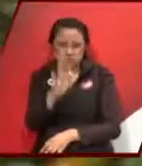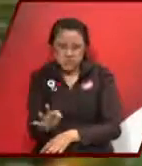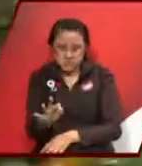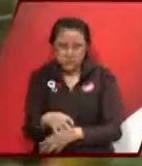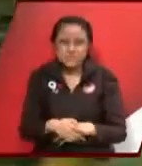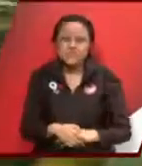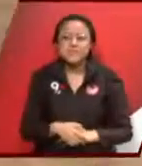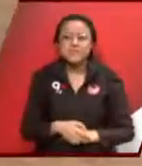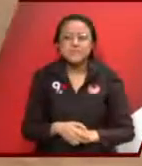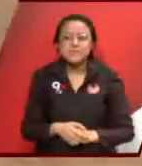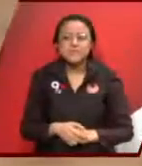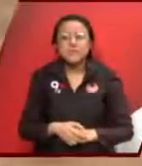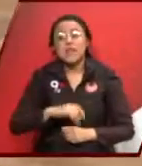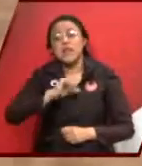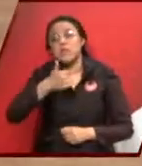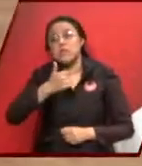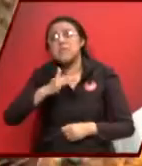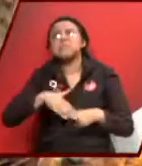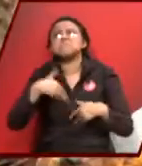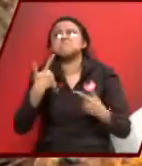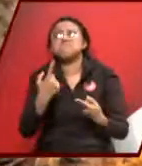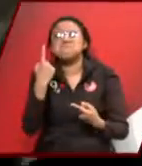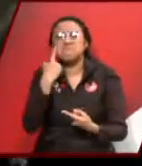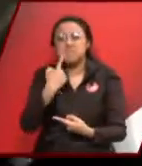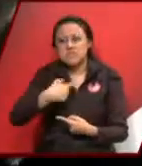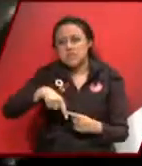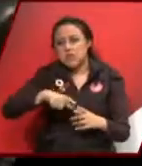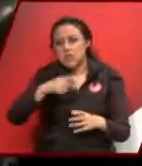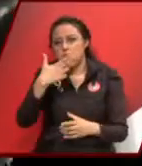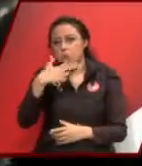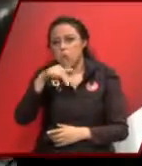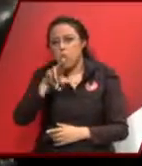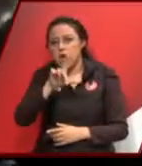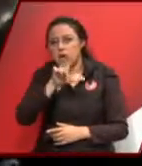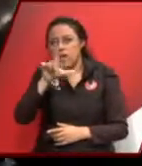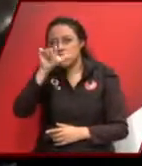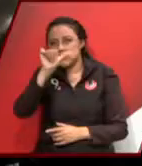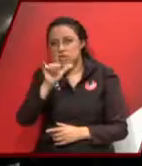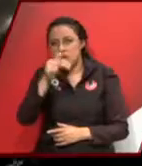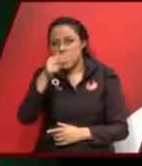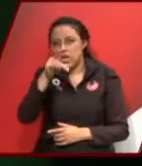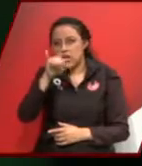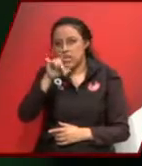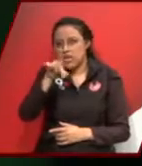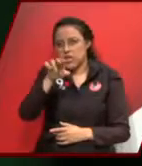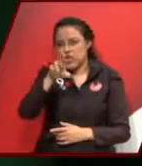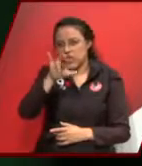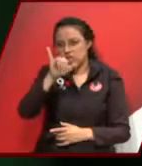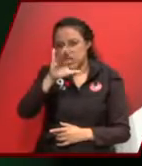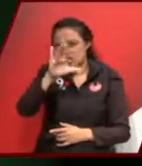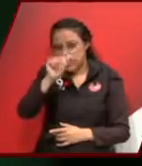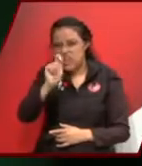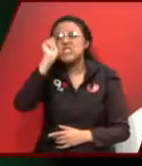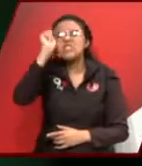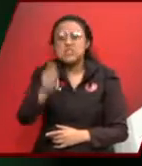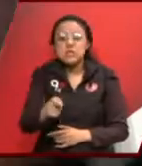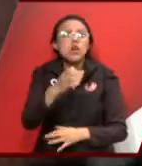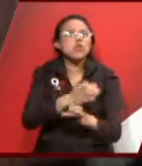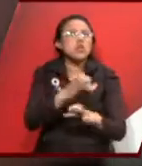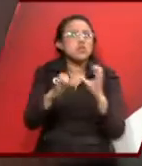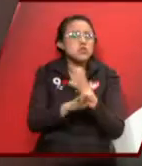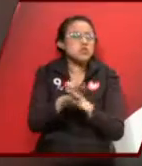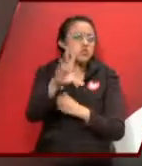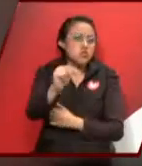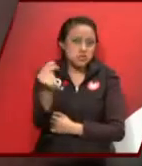5%. El resto forma parte de la huella hídrica. ¿Qué tantas cosas no requieres? Si